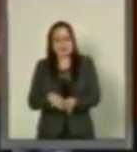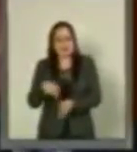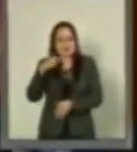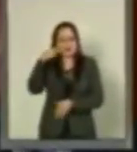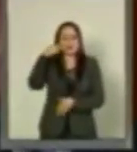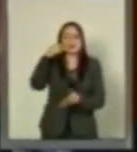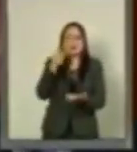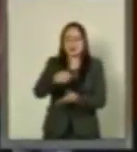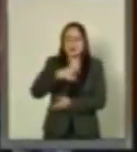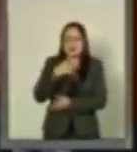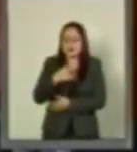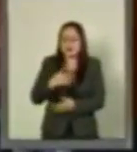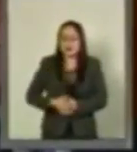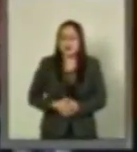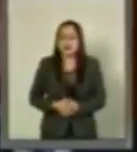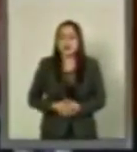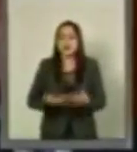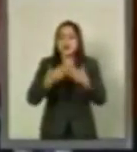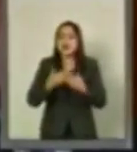Igualmente,